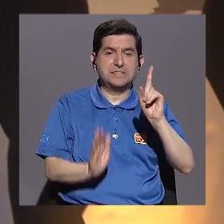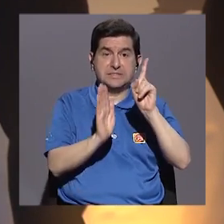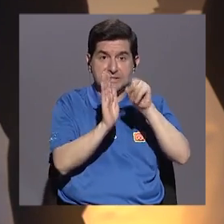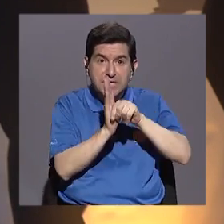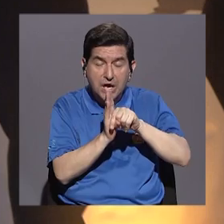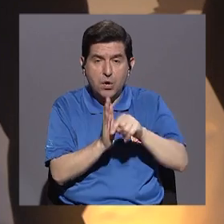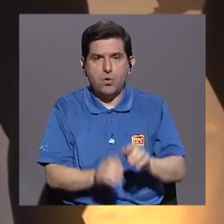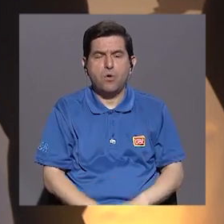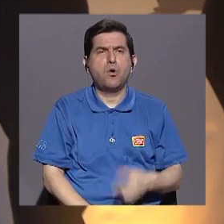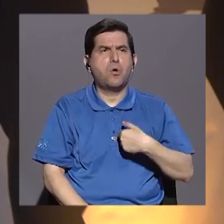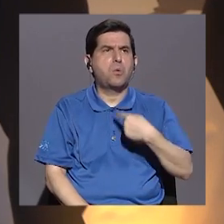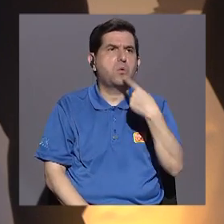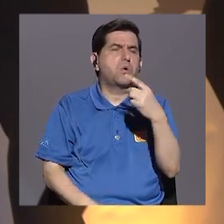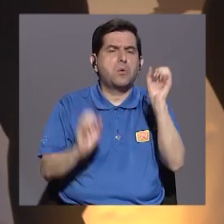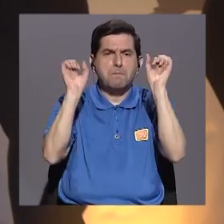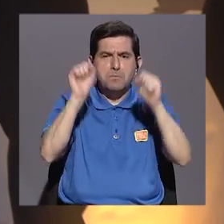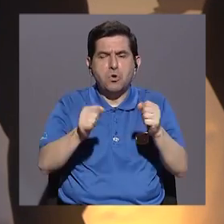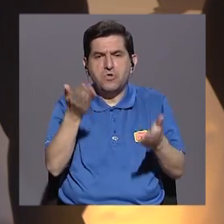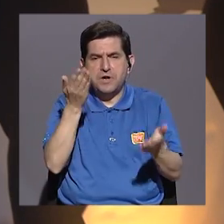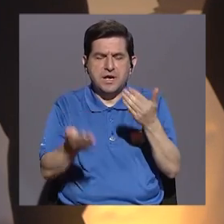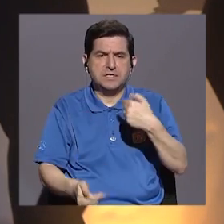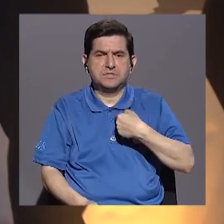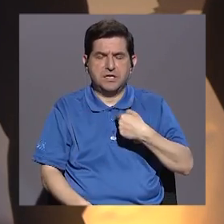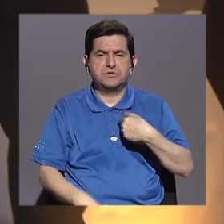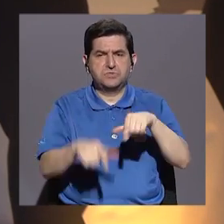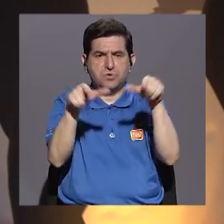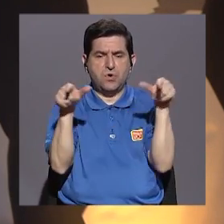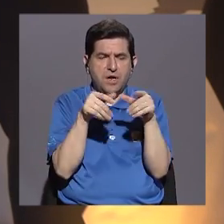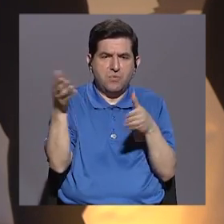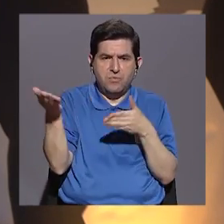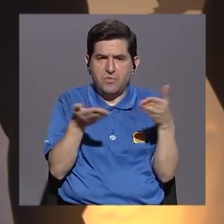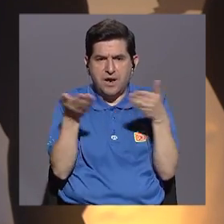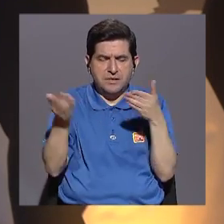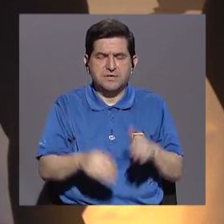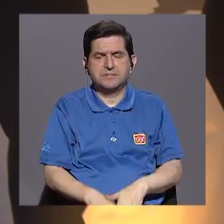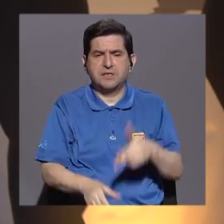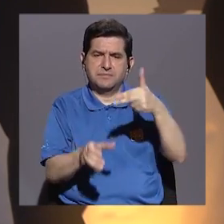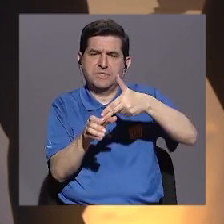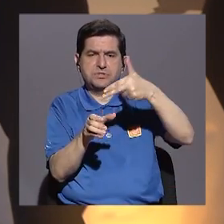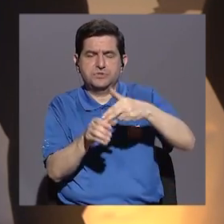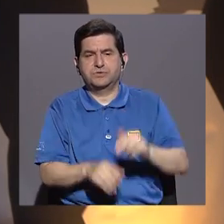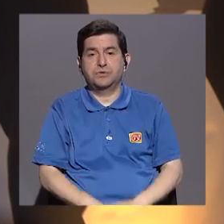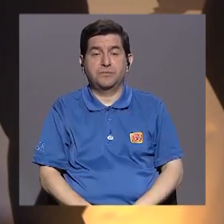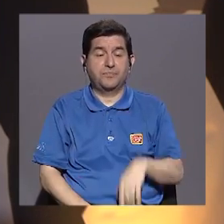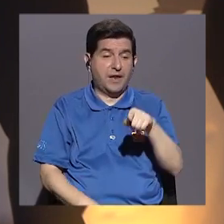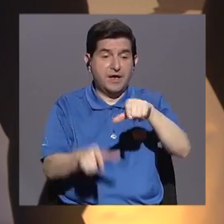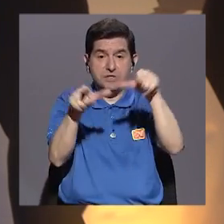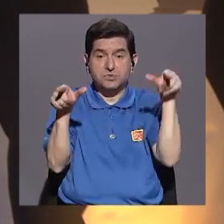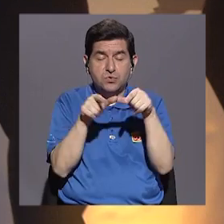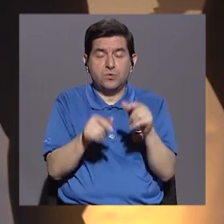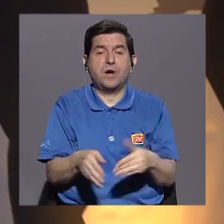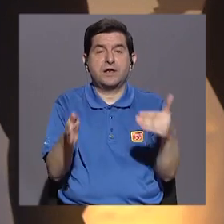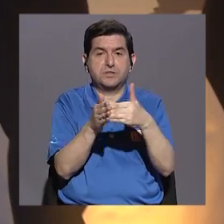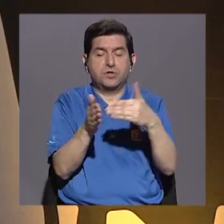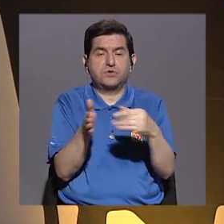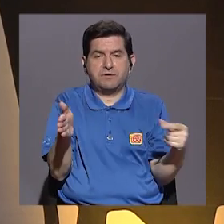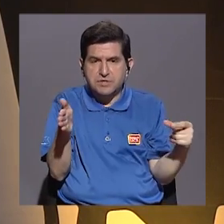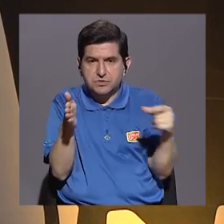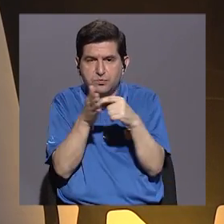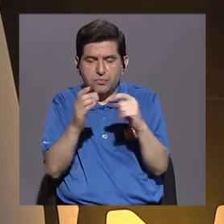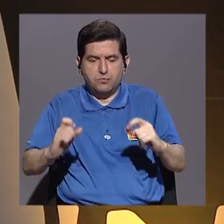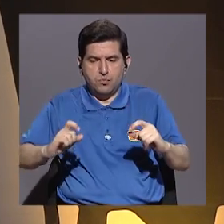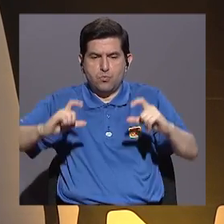minutos es lo que diría uno podría tardar yo en una estación de servicio de combustible entonces estas estaciones de recarga